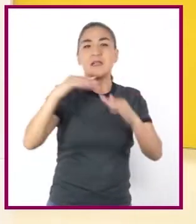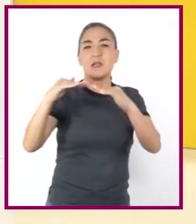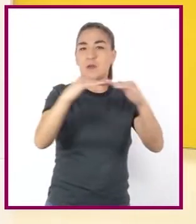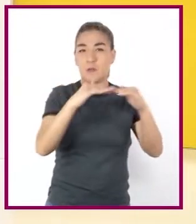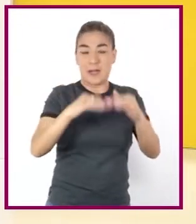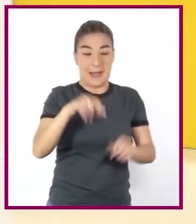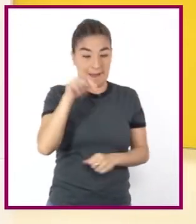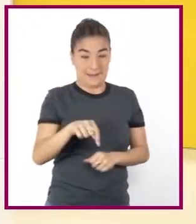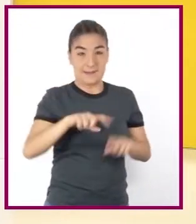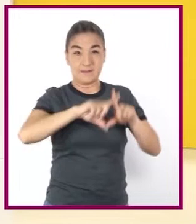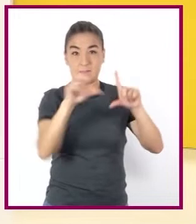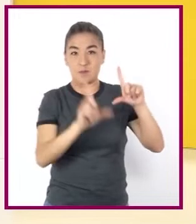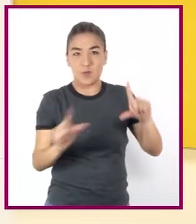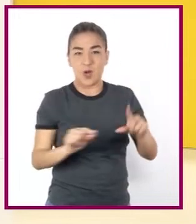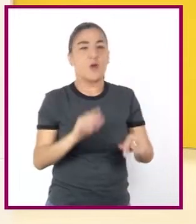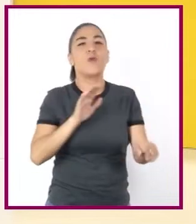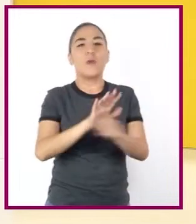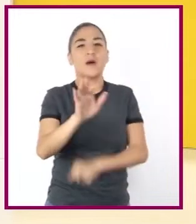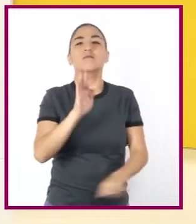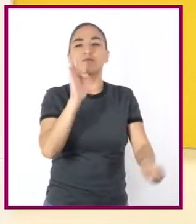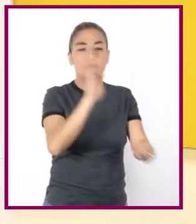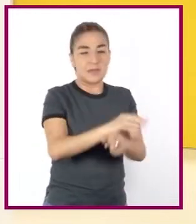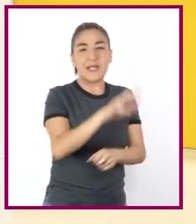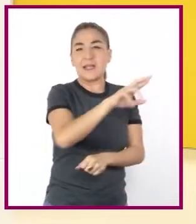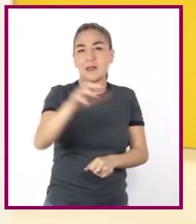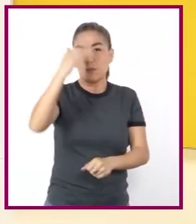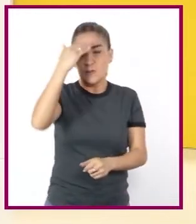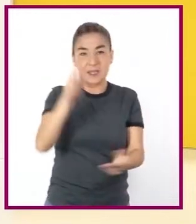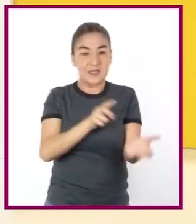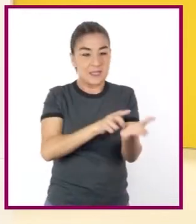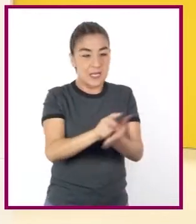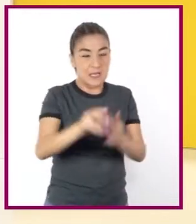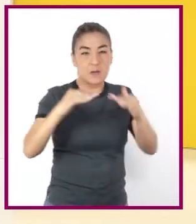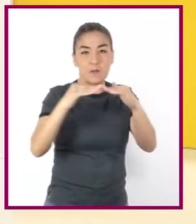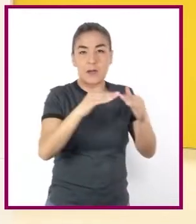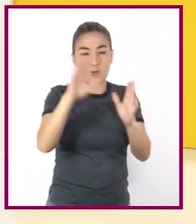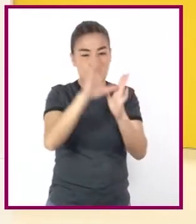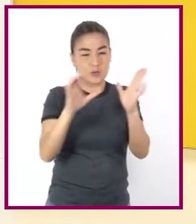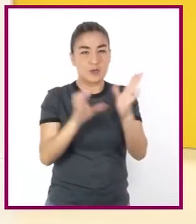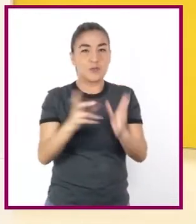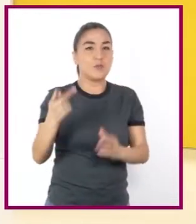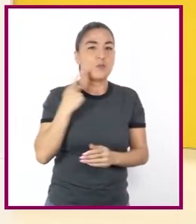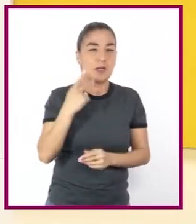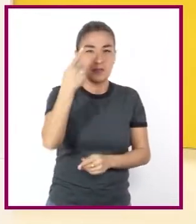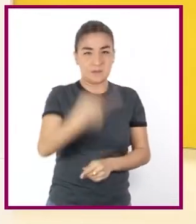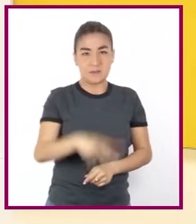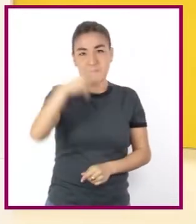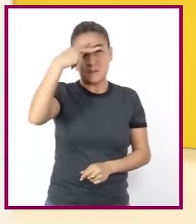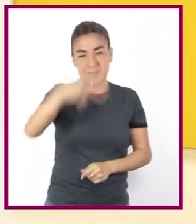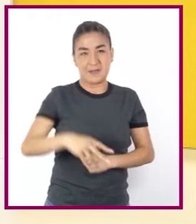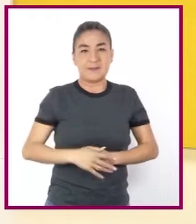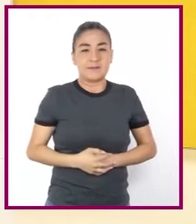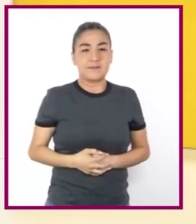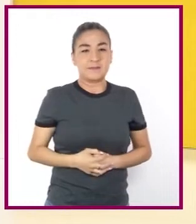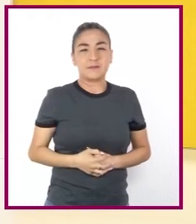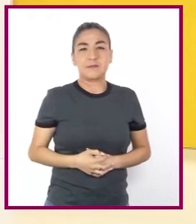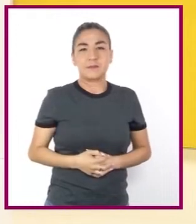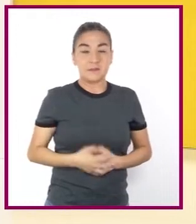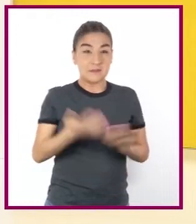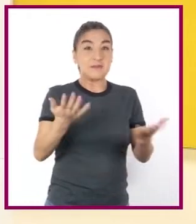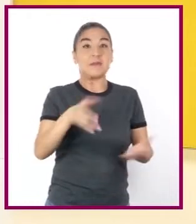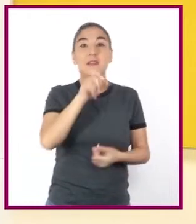país se reconoce el derecho a la igualdad en la Constitución Política de los Estados Unidos Mexicanos.